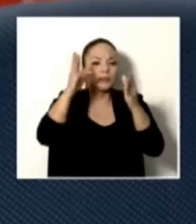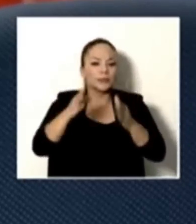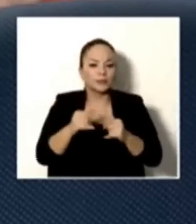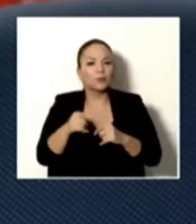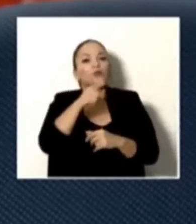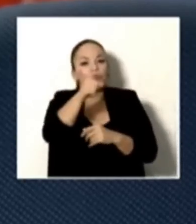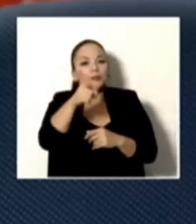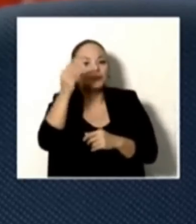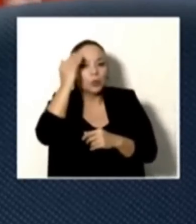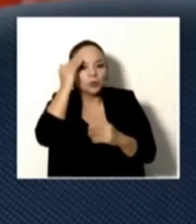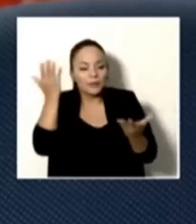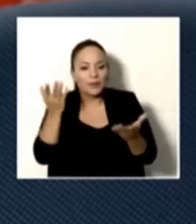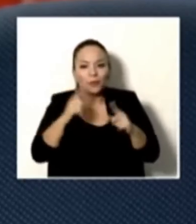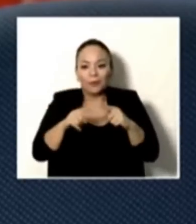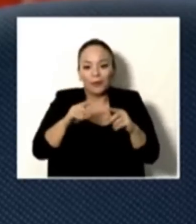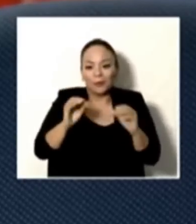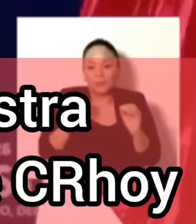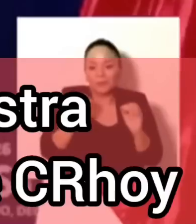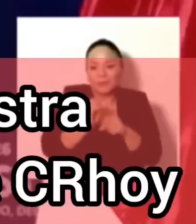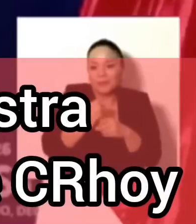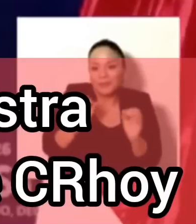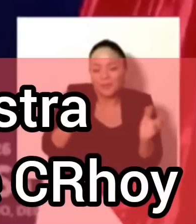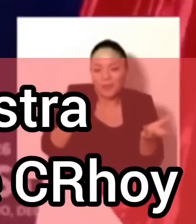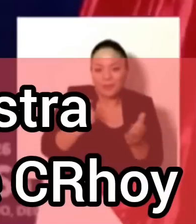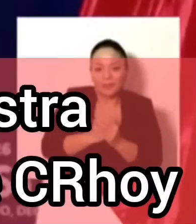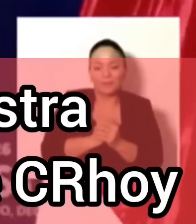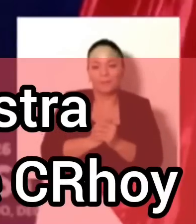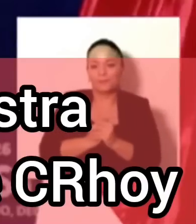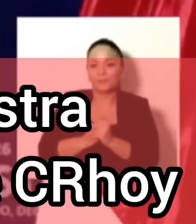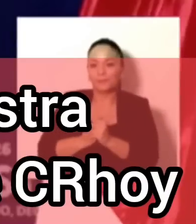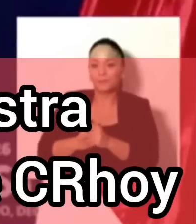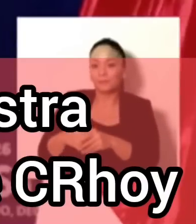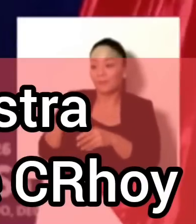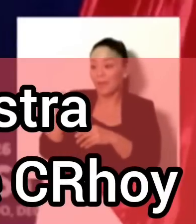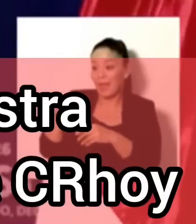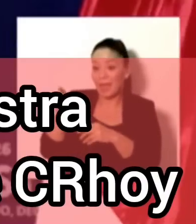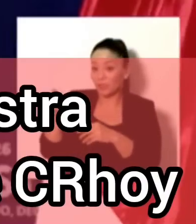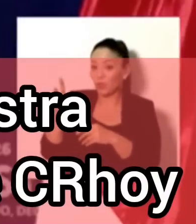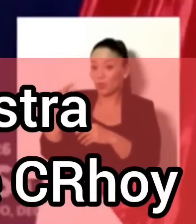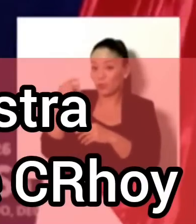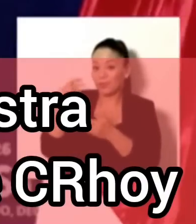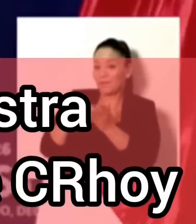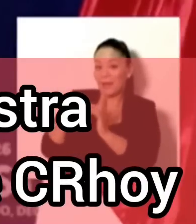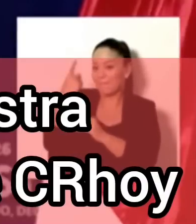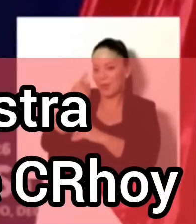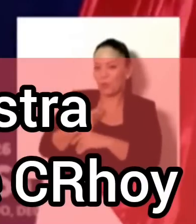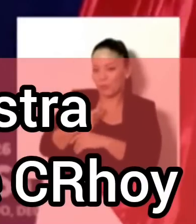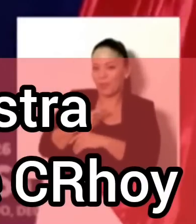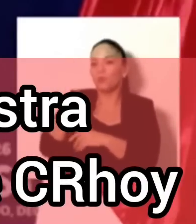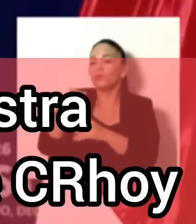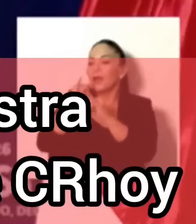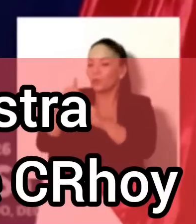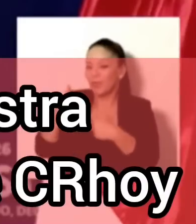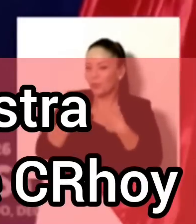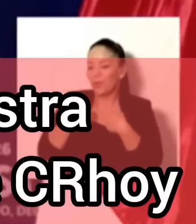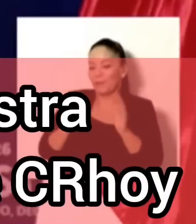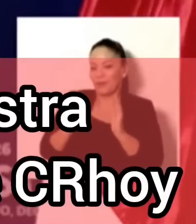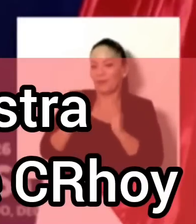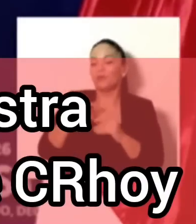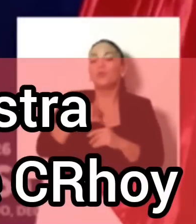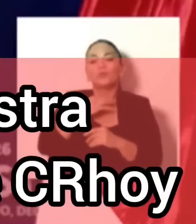tienen conocimiento, pero tampoco hicieron nada. Don Carlos, eso no es una pregunta, eso es una acusación, la que con mucho gusto voy